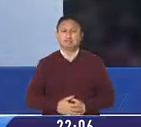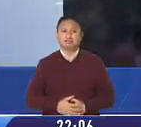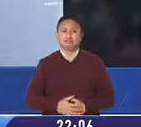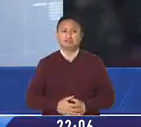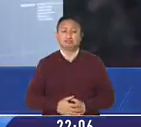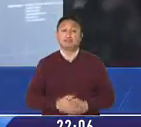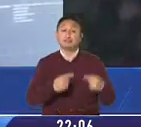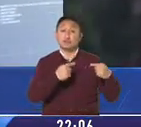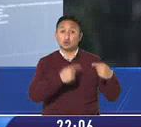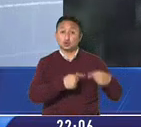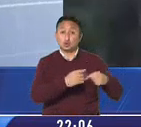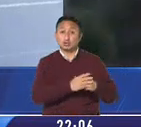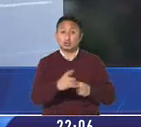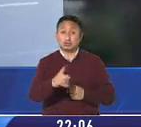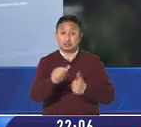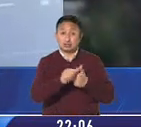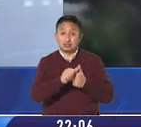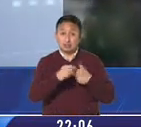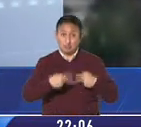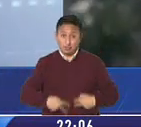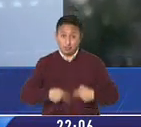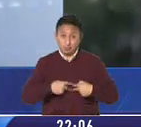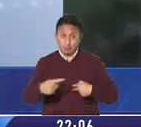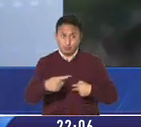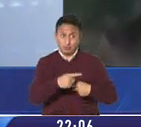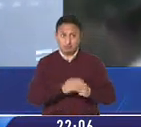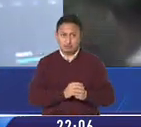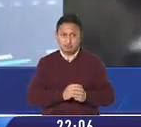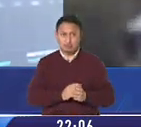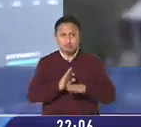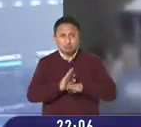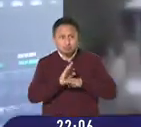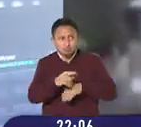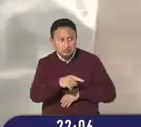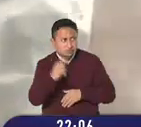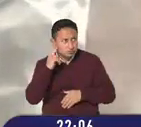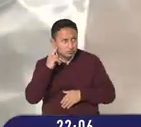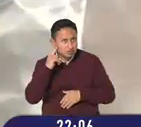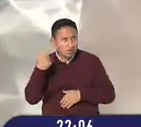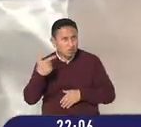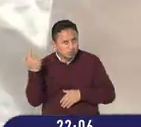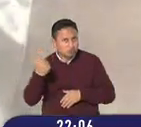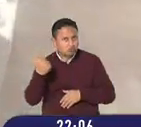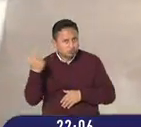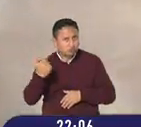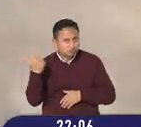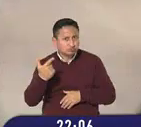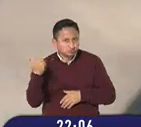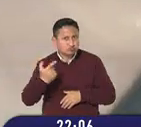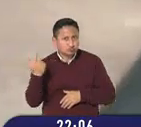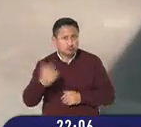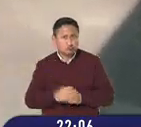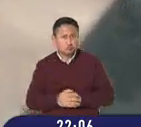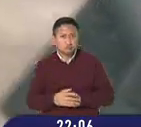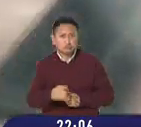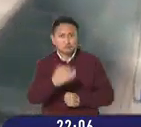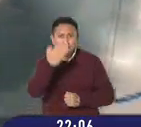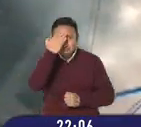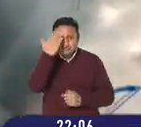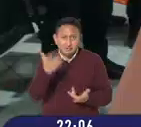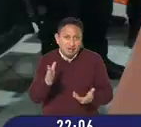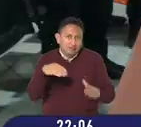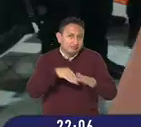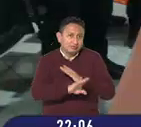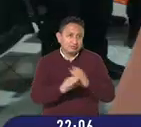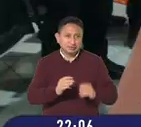A diario, quienes habitan cerca del recinto carcelario son testigos de las detonaciones, de las armas de fuego que todos sabemos cómo